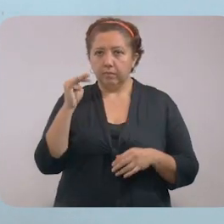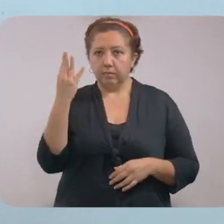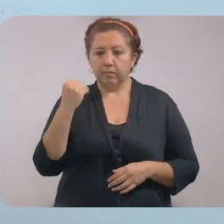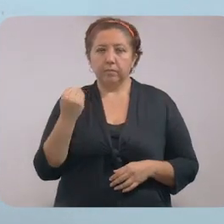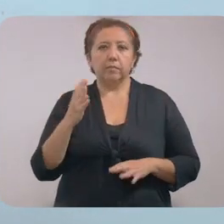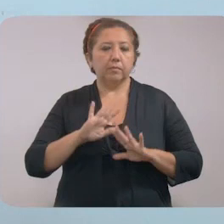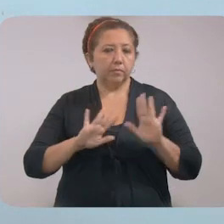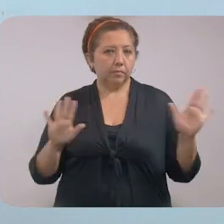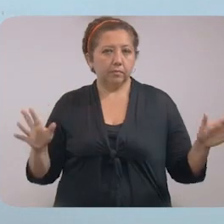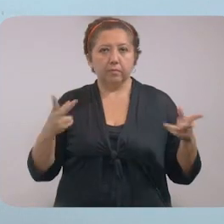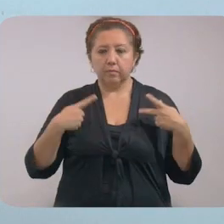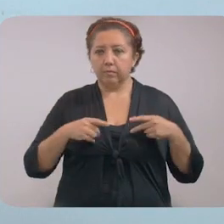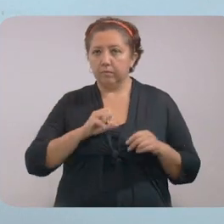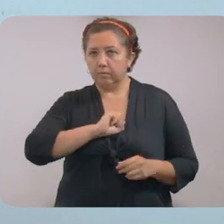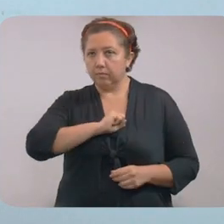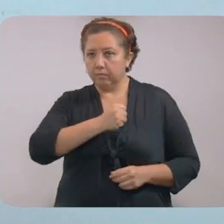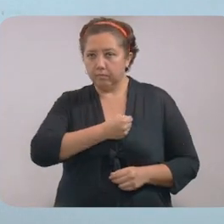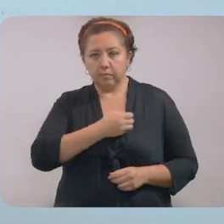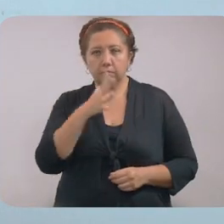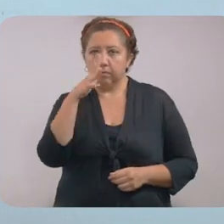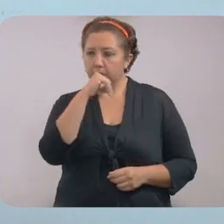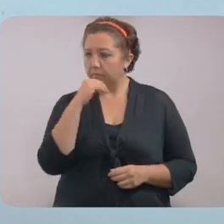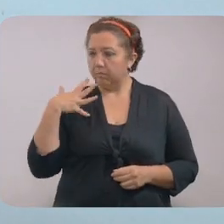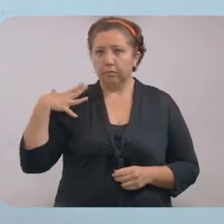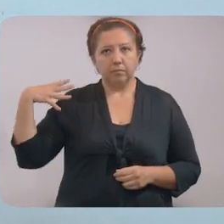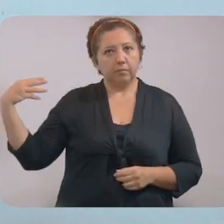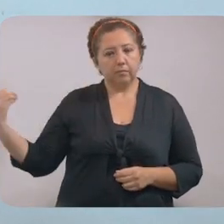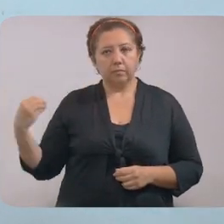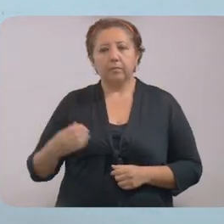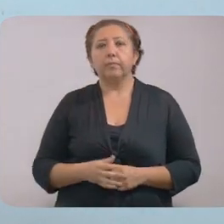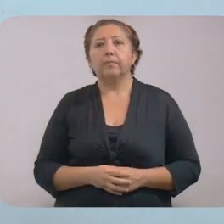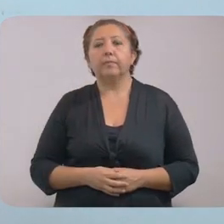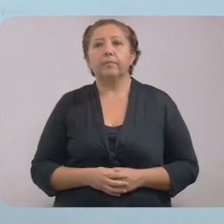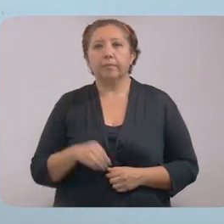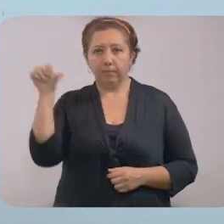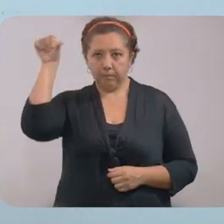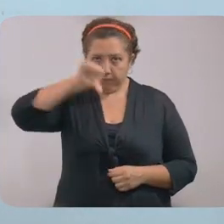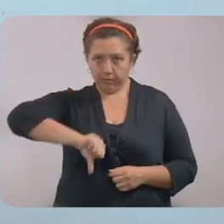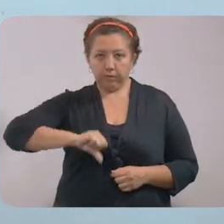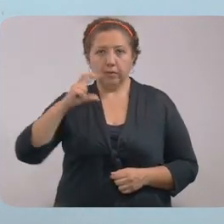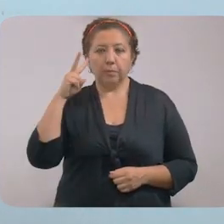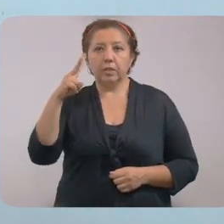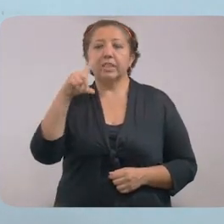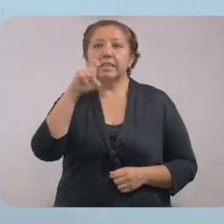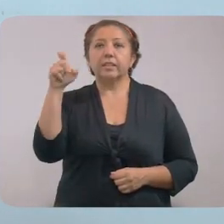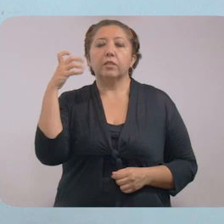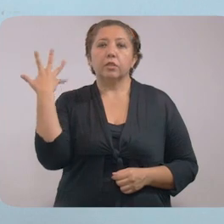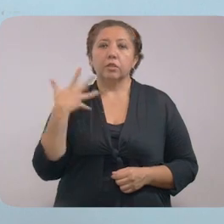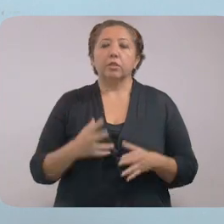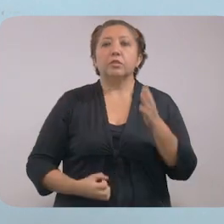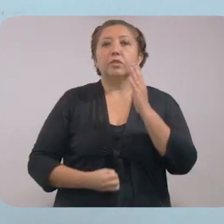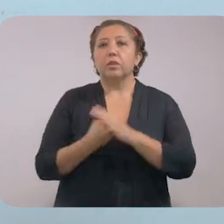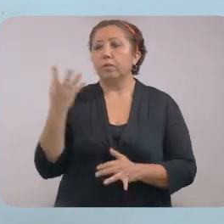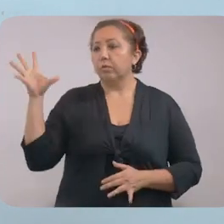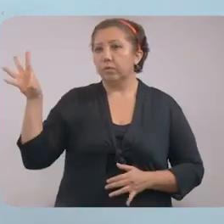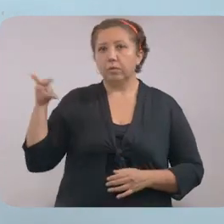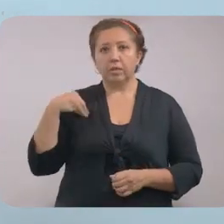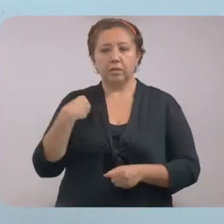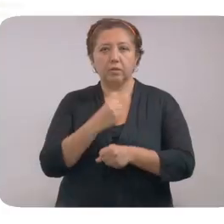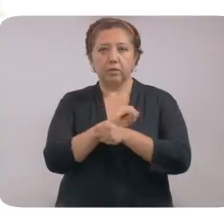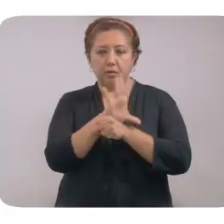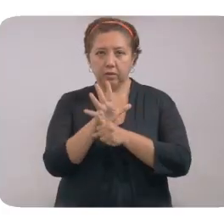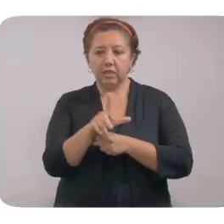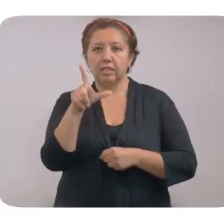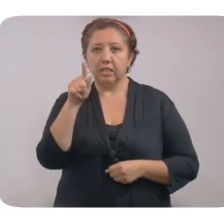pacientes ya se recuperaron, no presentan síntomas ni pueden contagiar. Hoy se detectaron 110 nuevos contagios de